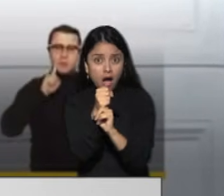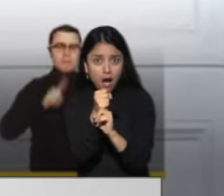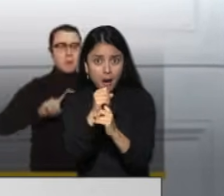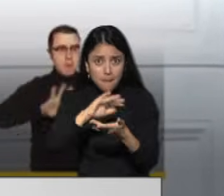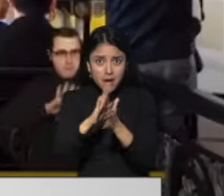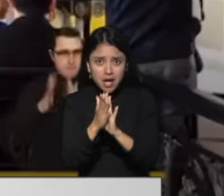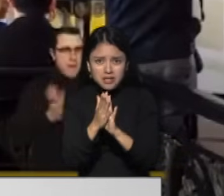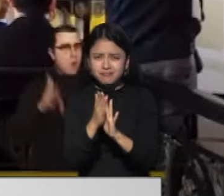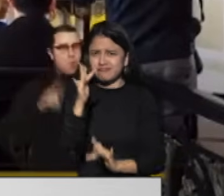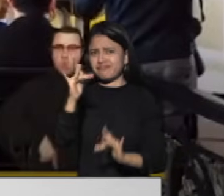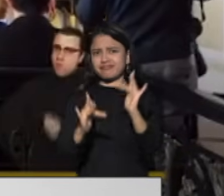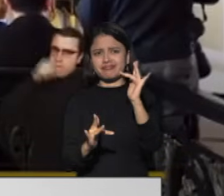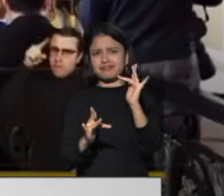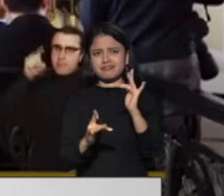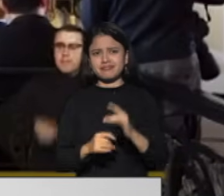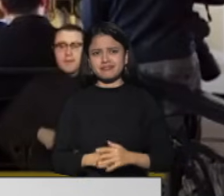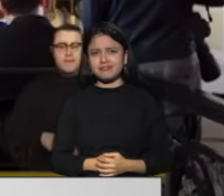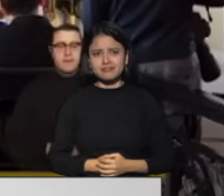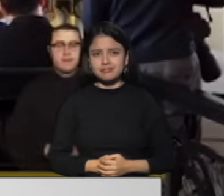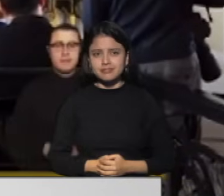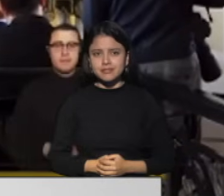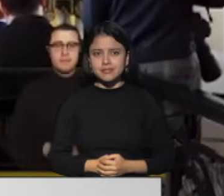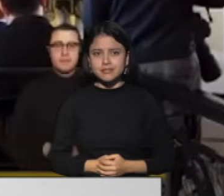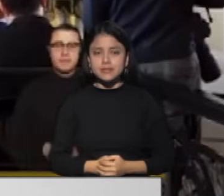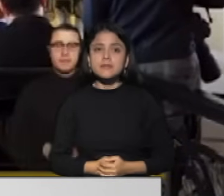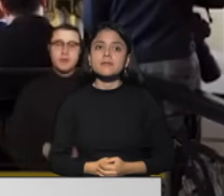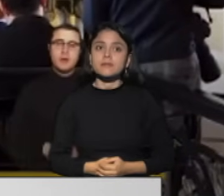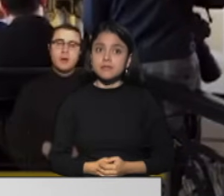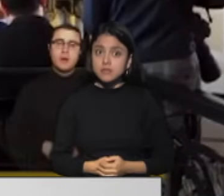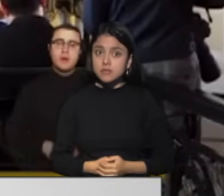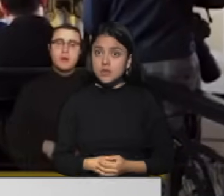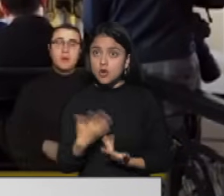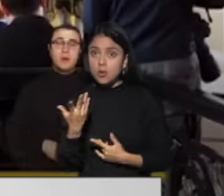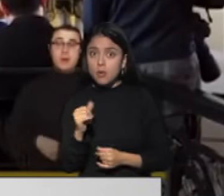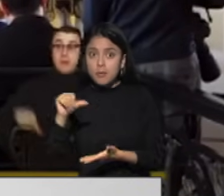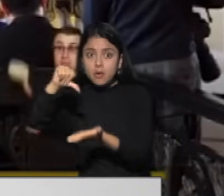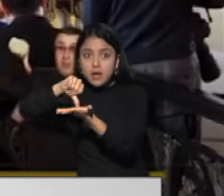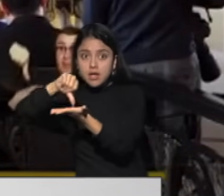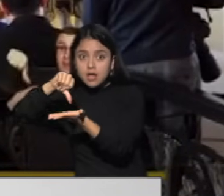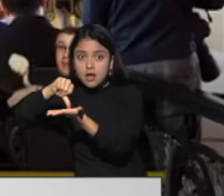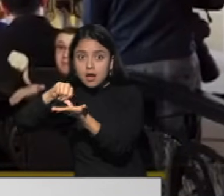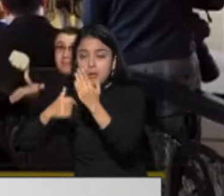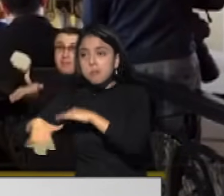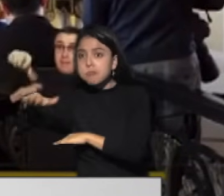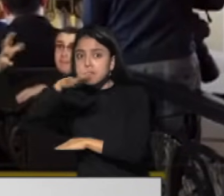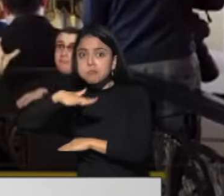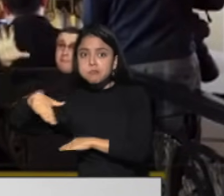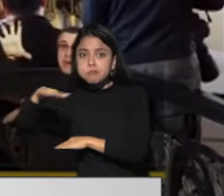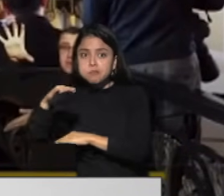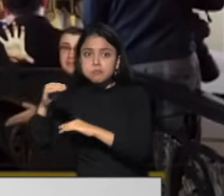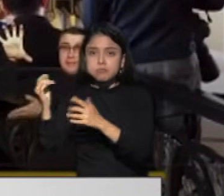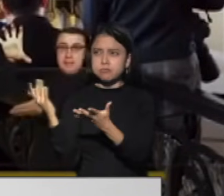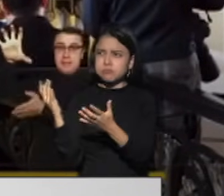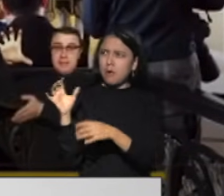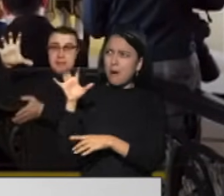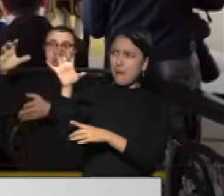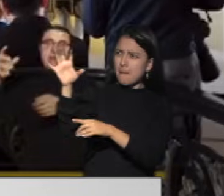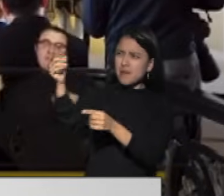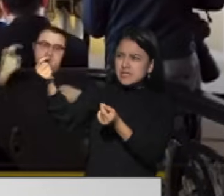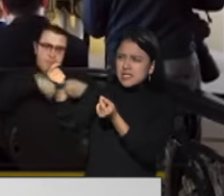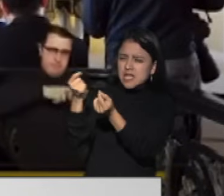inmediata. La posibilidad de la entrada de Irán en el conflicto, que está muy cerca,